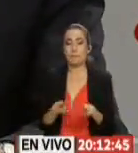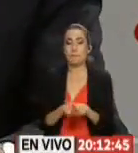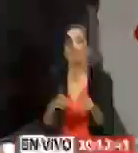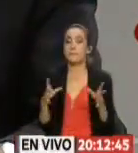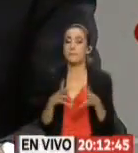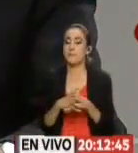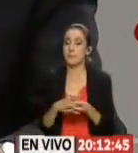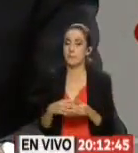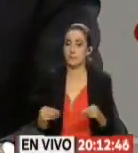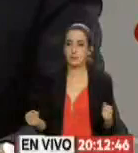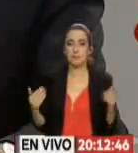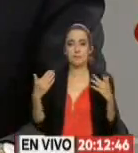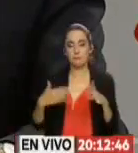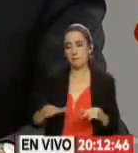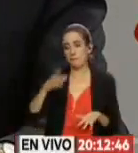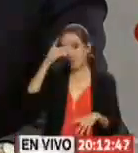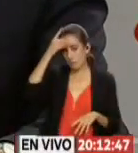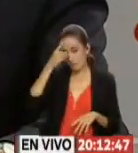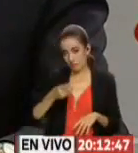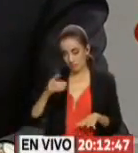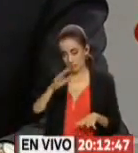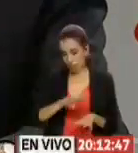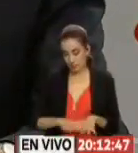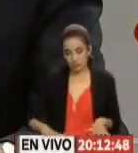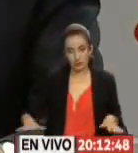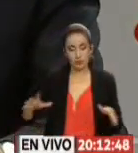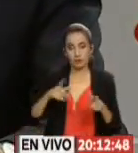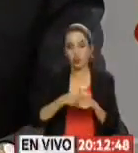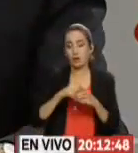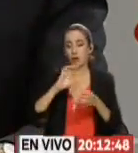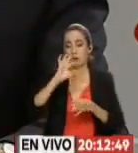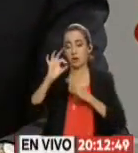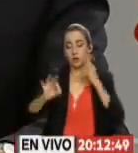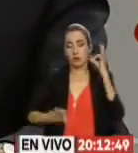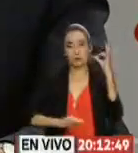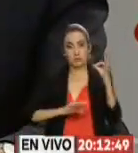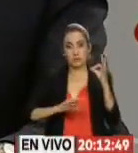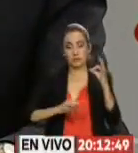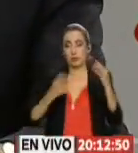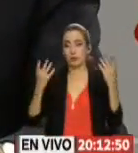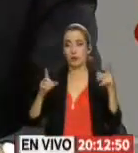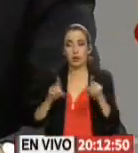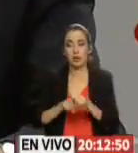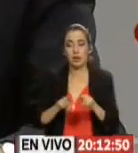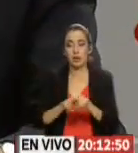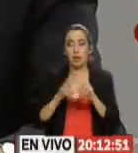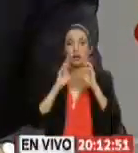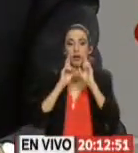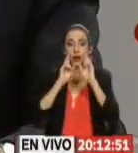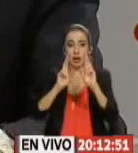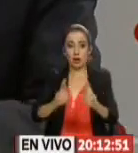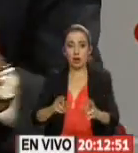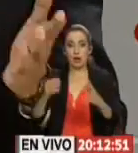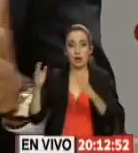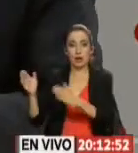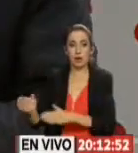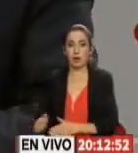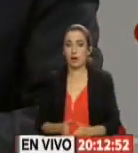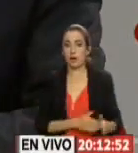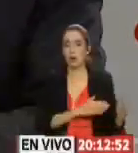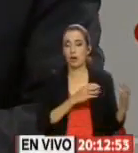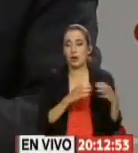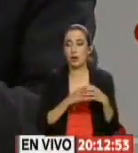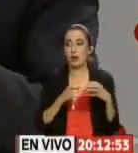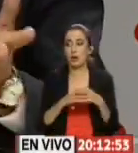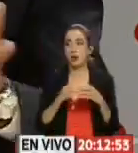resuelva ese tema, la usurpación que se produce como consecuencia de ese fraude electoral, prácticamente es poco